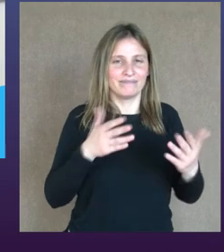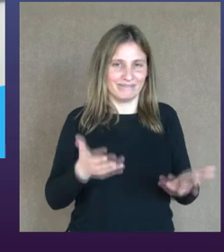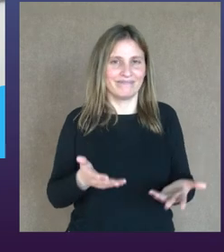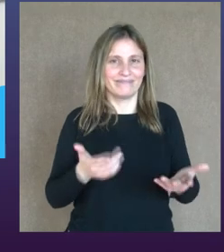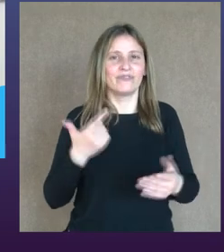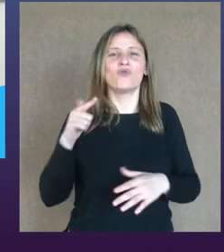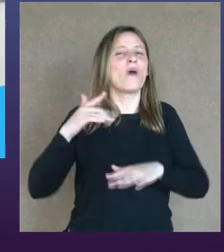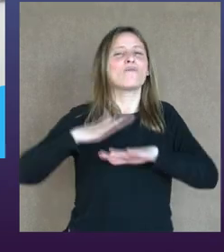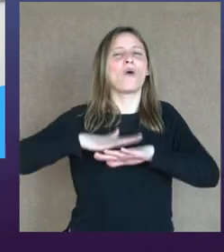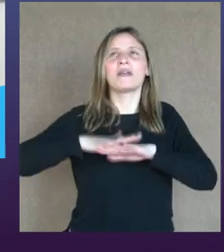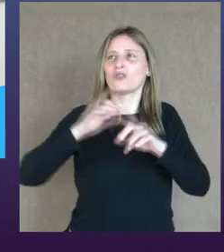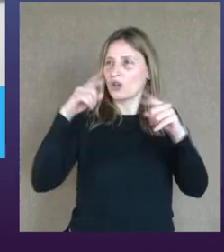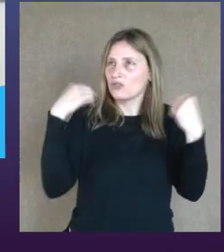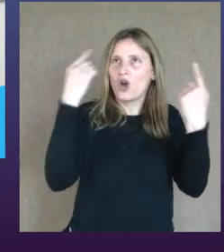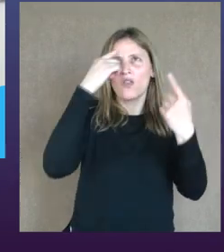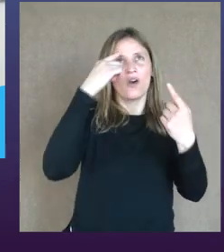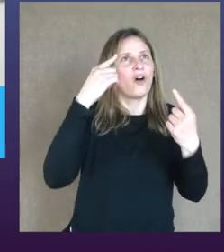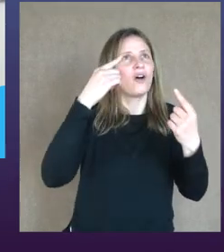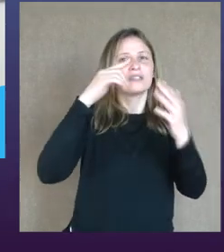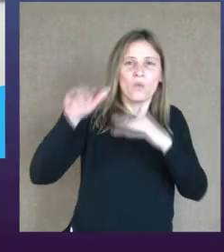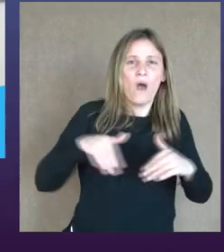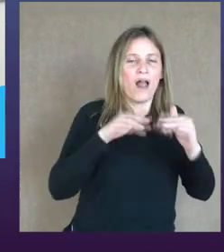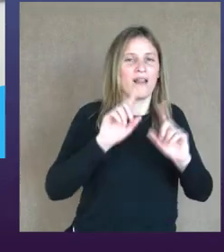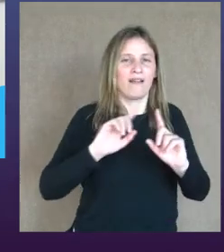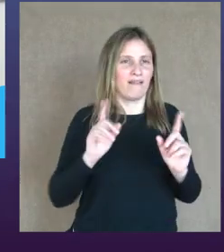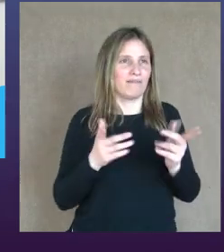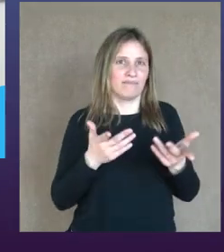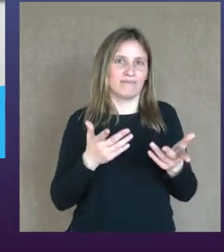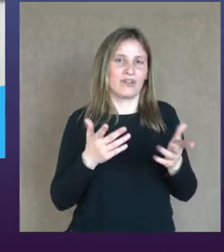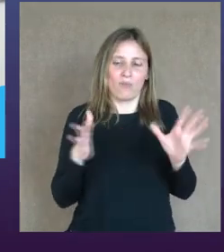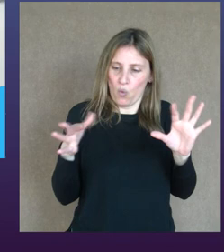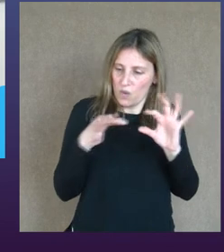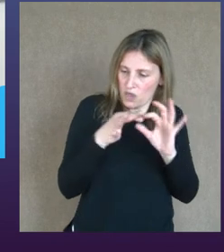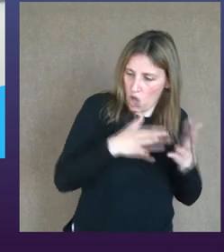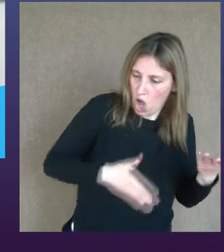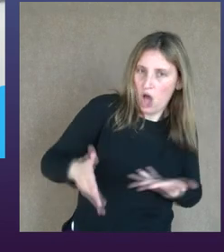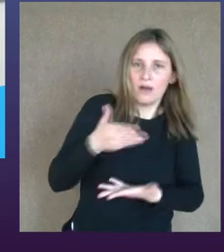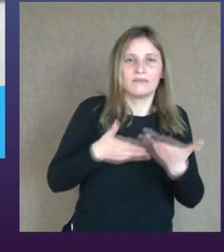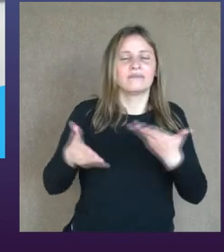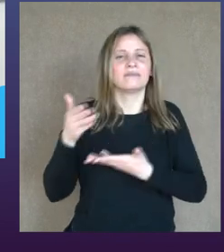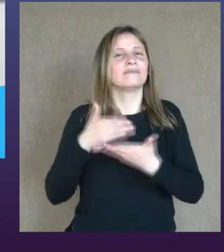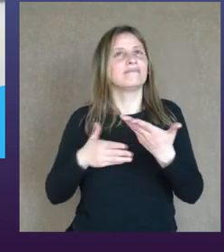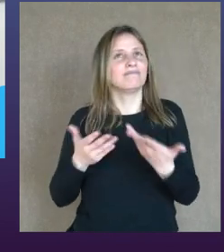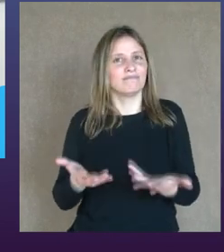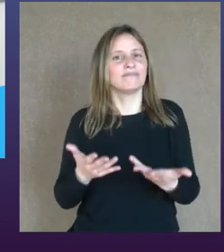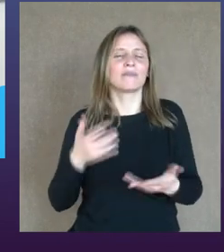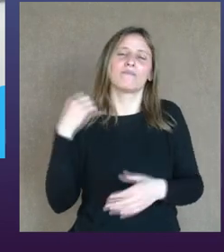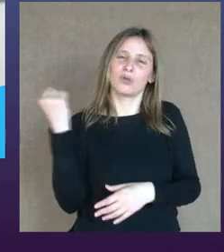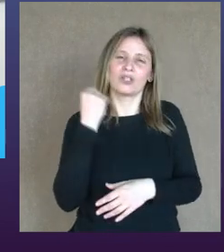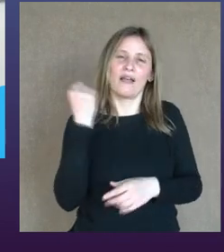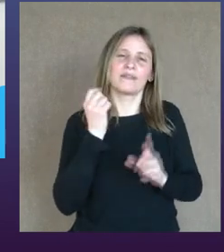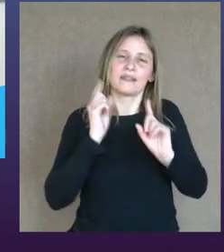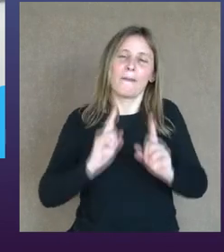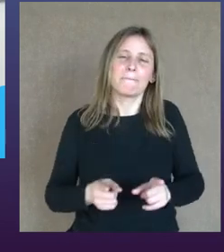esta sincronía, ¿no? Esta comunión. Sí, creo que es importante también